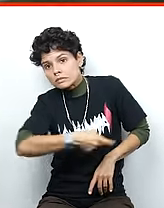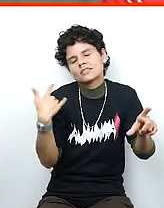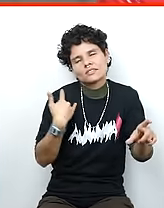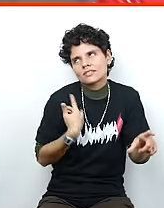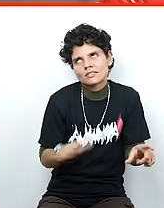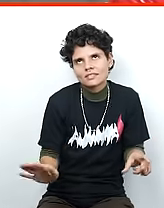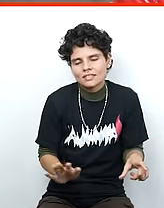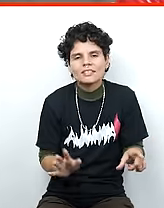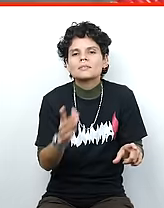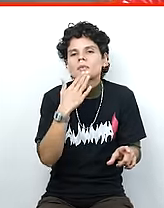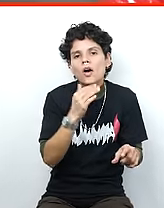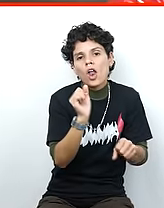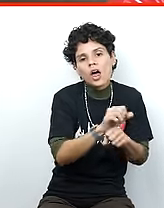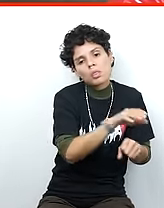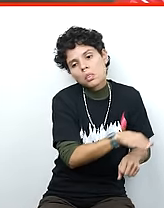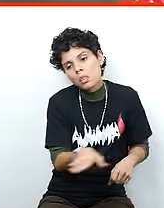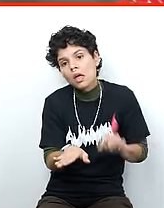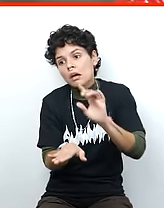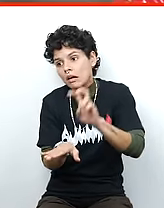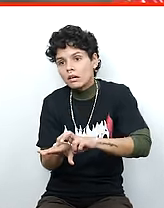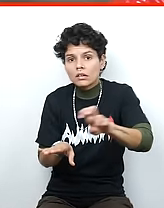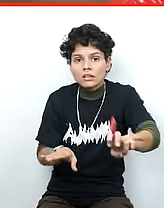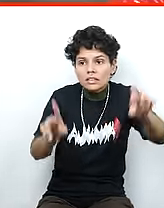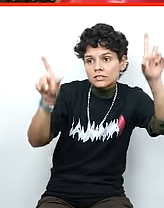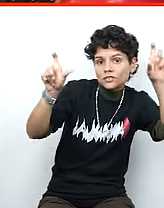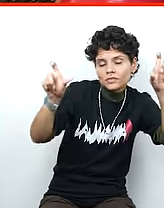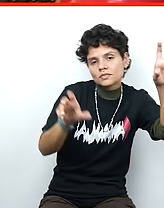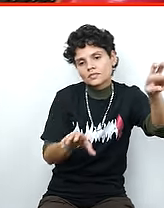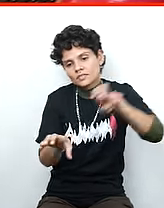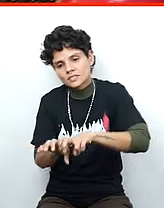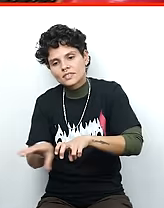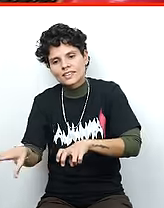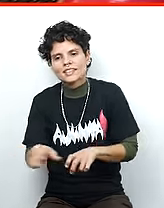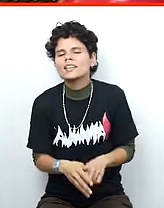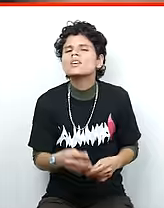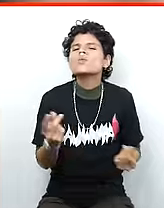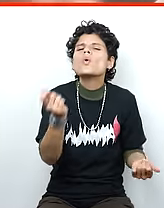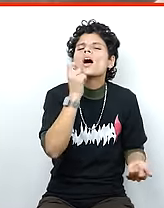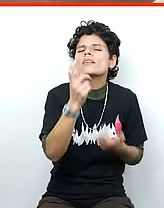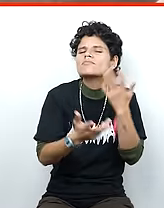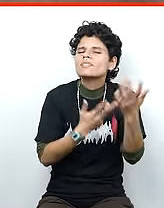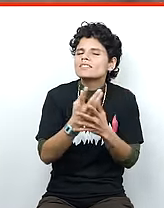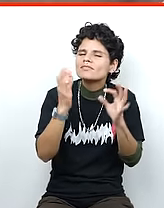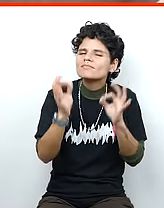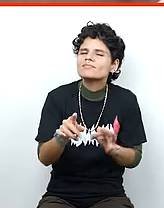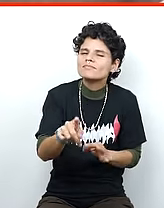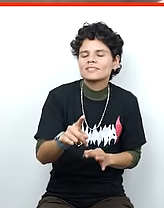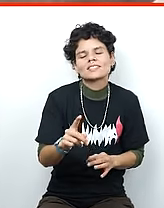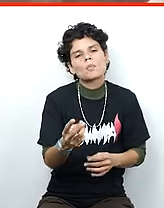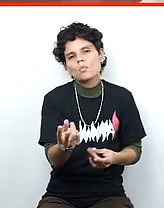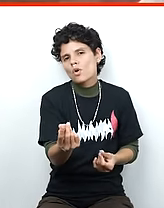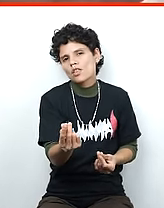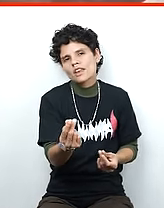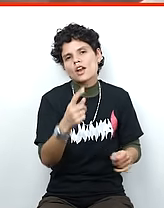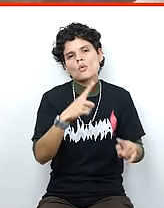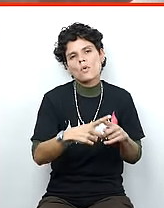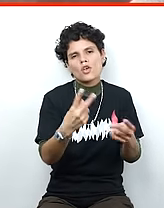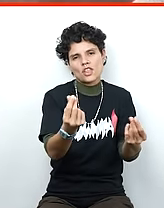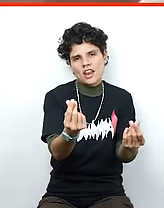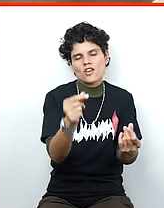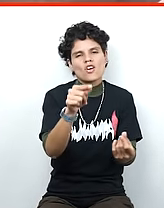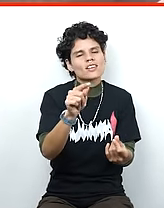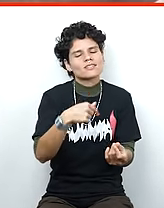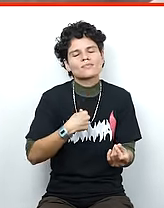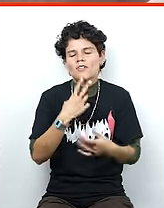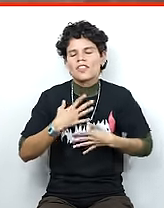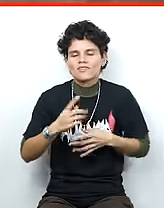la foto. ¿Cuál es el primer tema que tú decís, ya me voy a dedicar a esta weá? Por dinero, mano. Por dinero. Por dinero fue el tema que cambió mi vida,